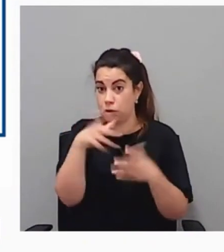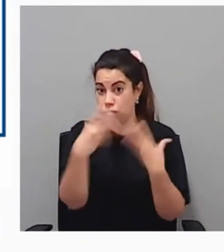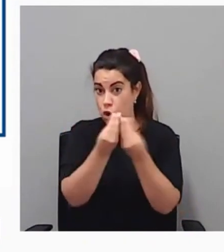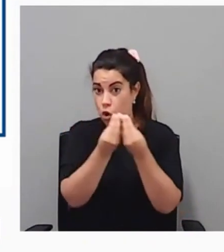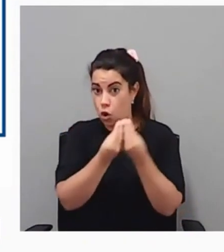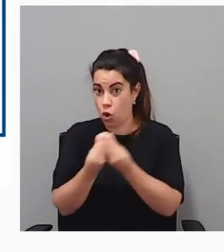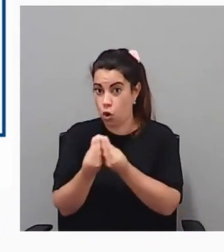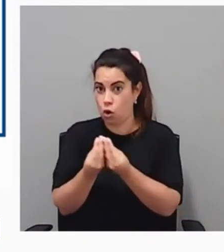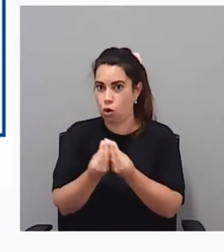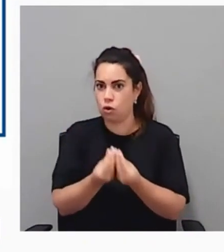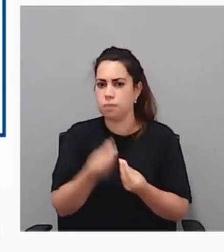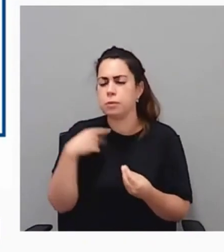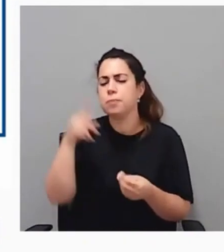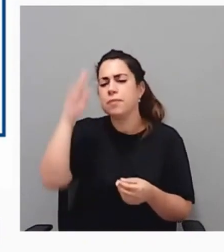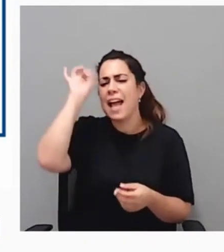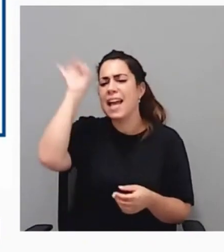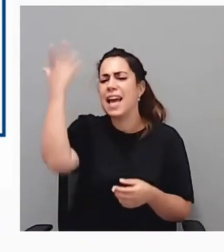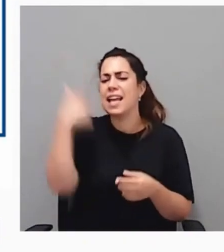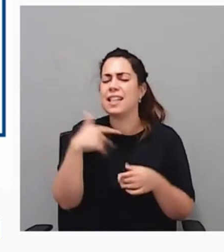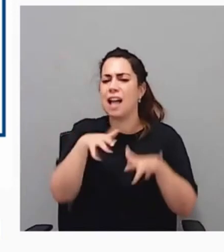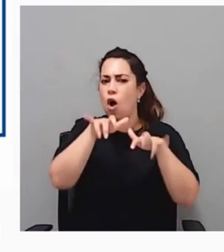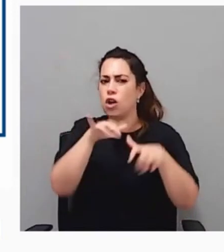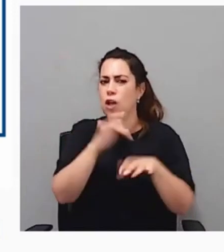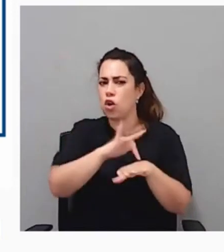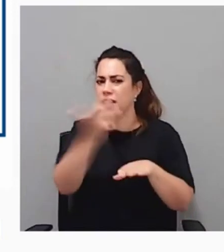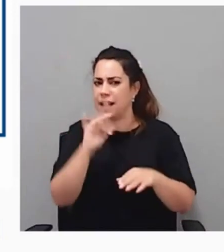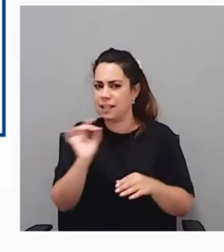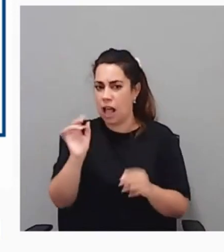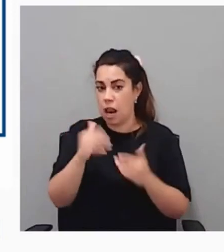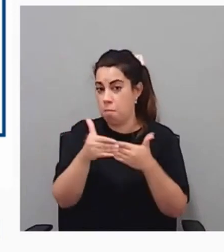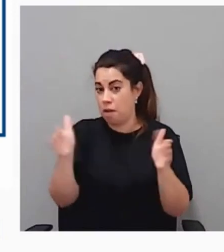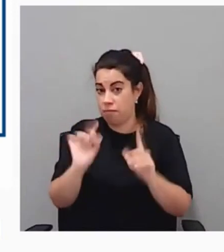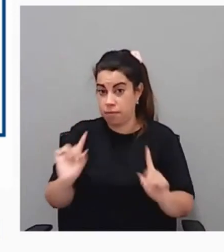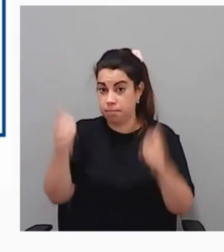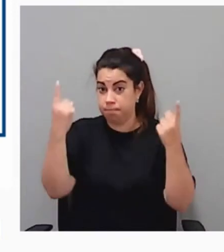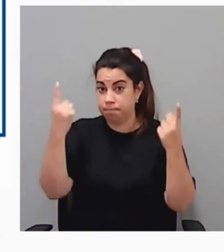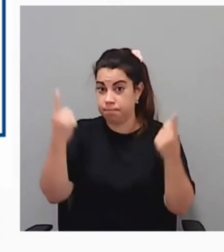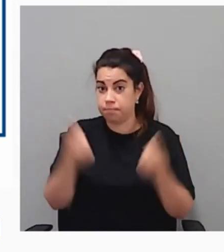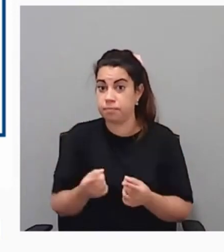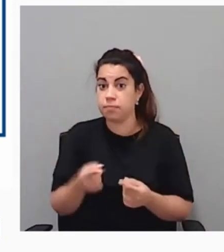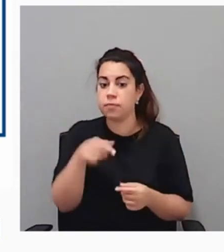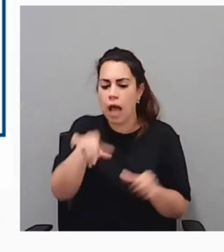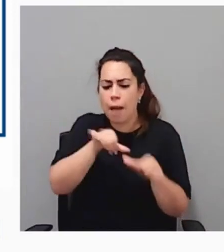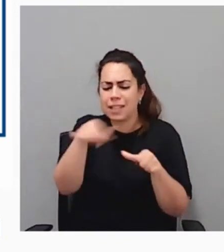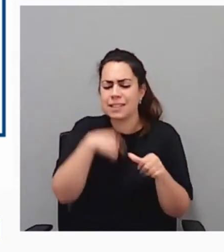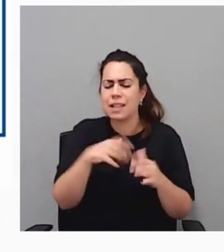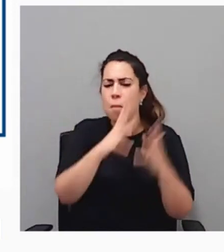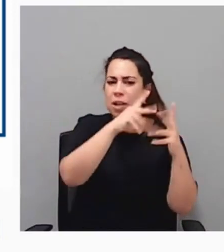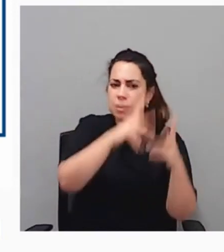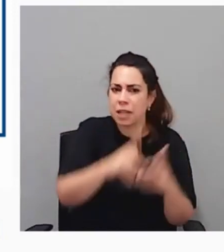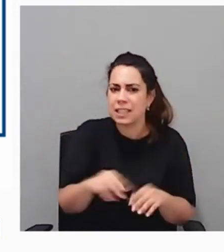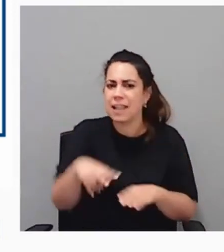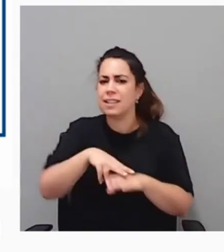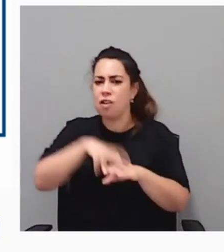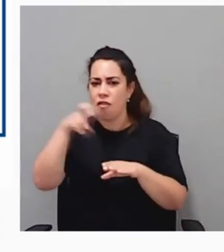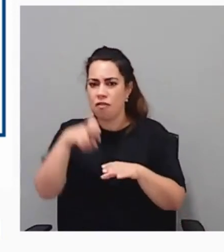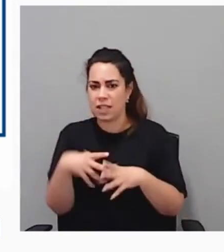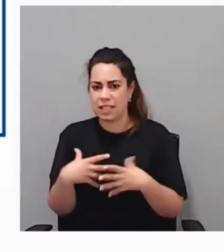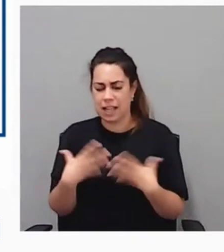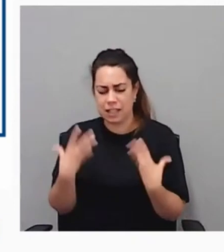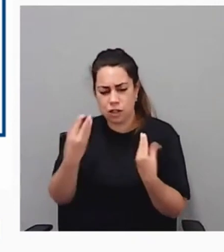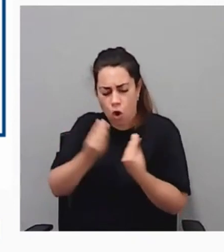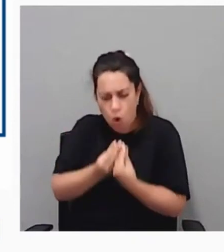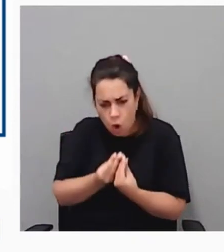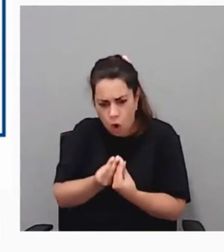primer ordenador digital. A partir de ahí, la física, las matemáticas, se juntan en crear los primeros ordenadores, la